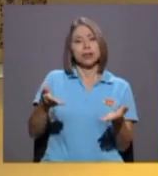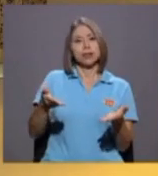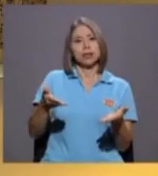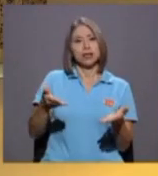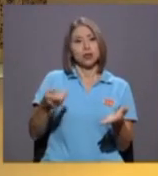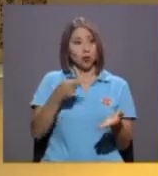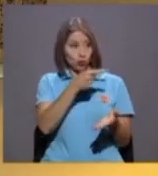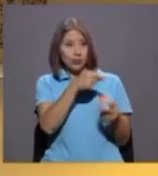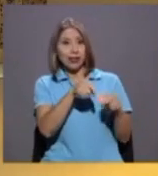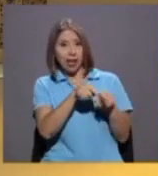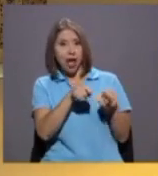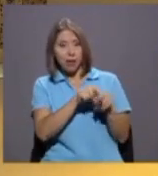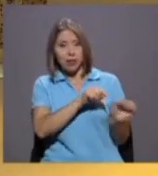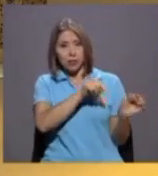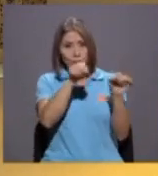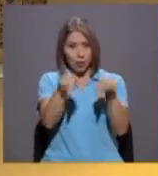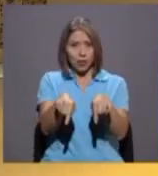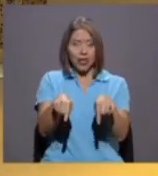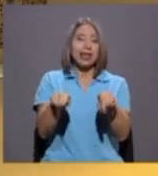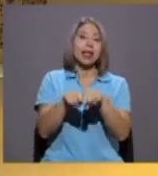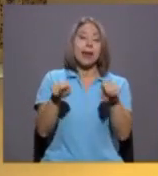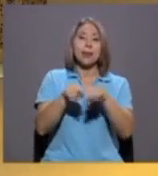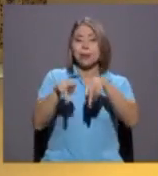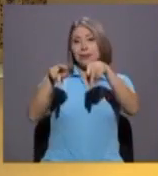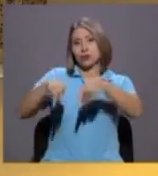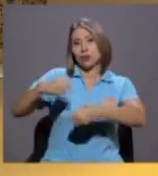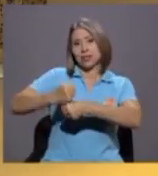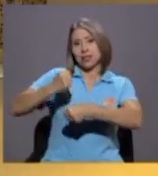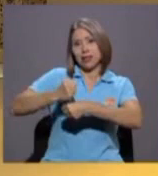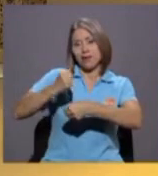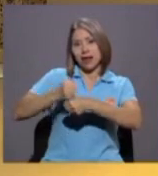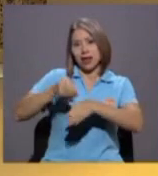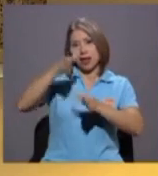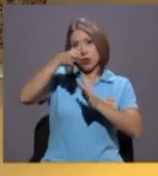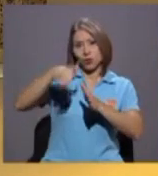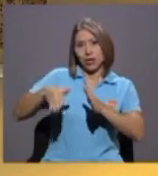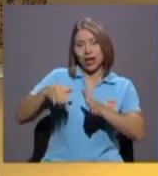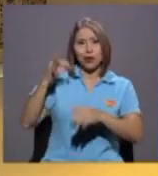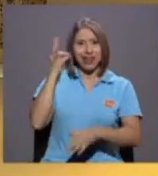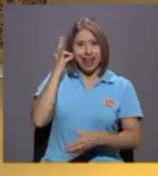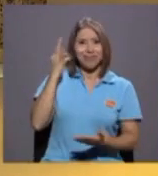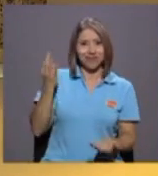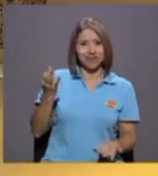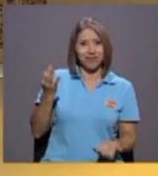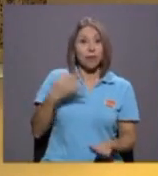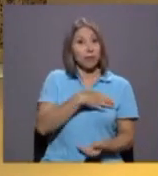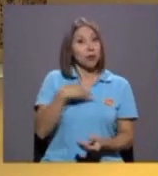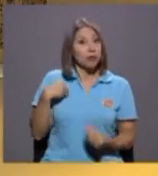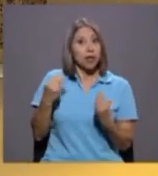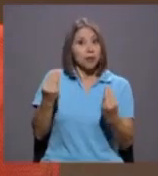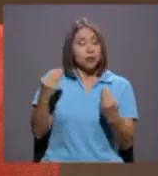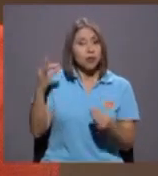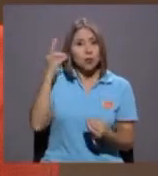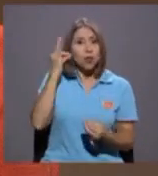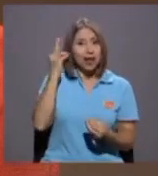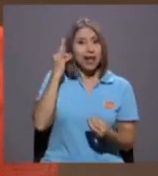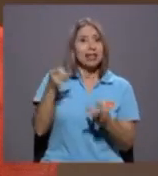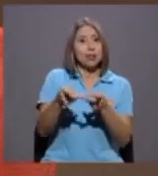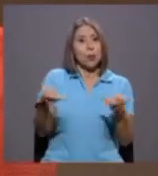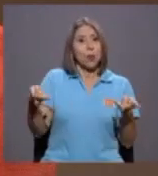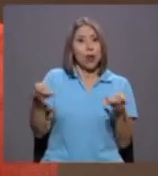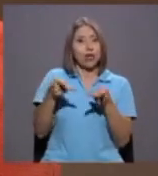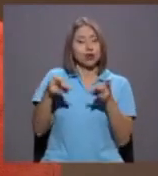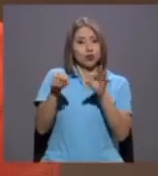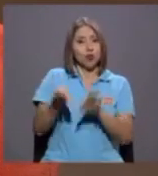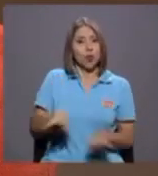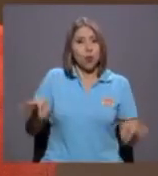usted estuvo y estuvieron funcionarias de la Contraloría. Por cierto, me gusta mucho eso de que haya muchas mujeres en puestos muy importantes